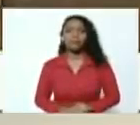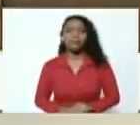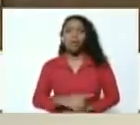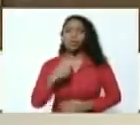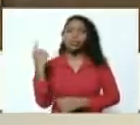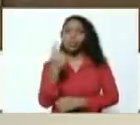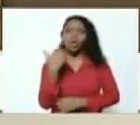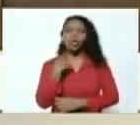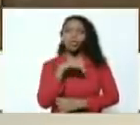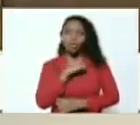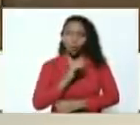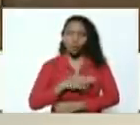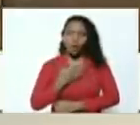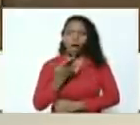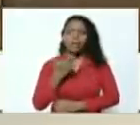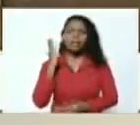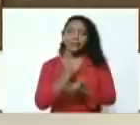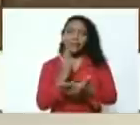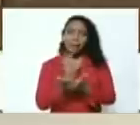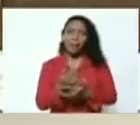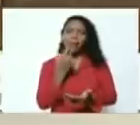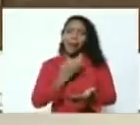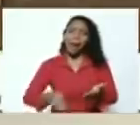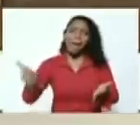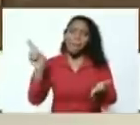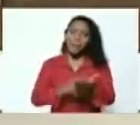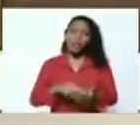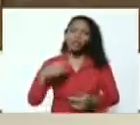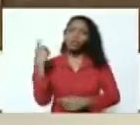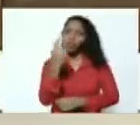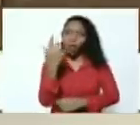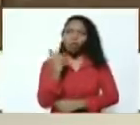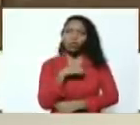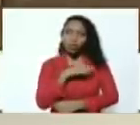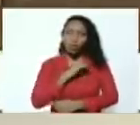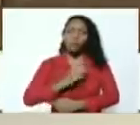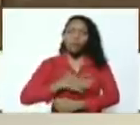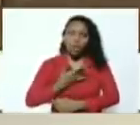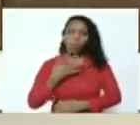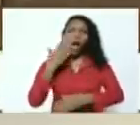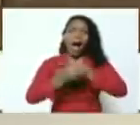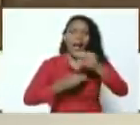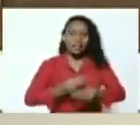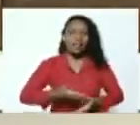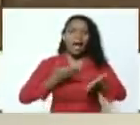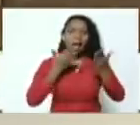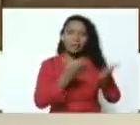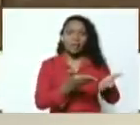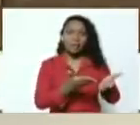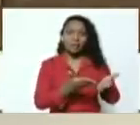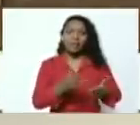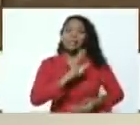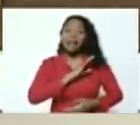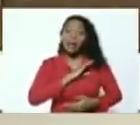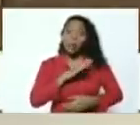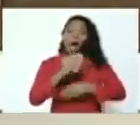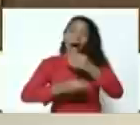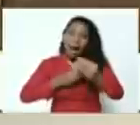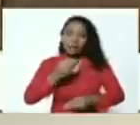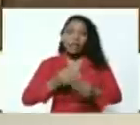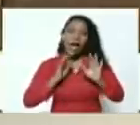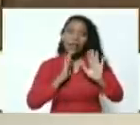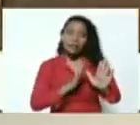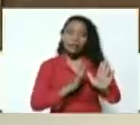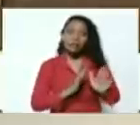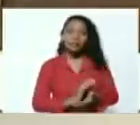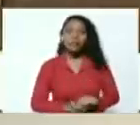Solo nosotros podemos, siempre lo repito, solo nosotros podemos hacerlo y tenemos que hacerlo. Y